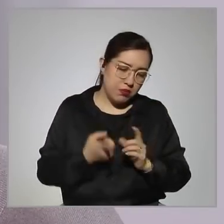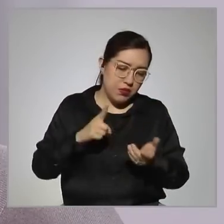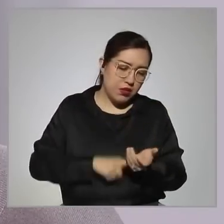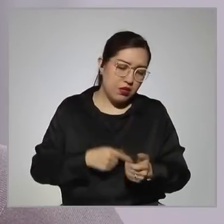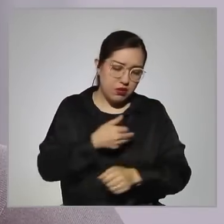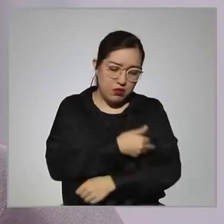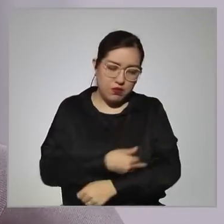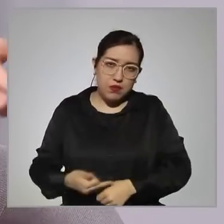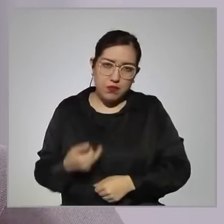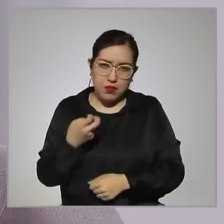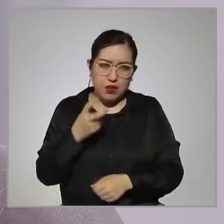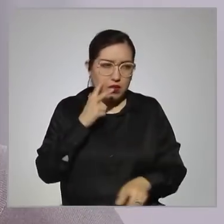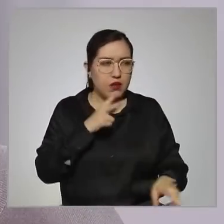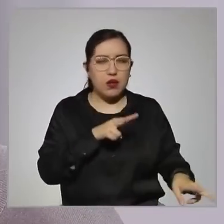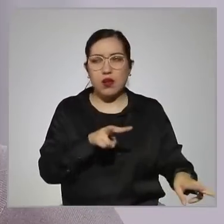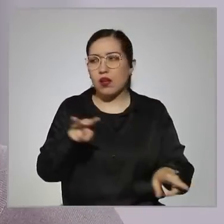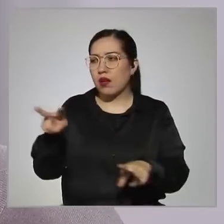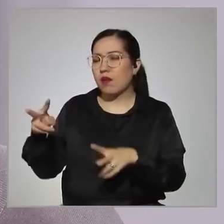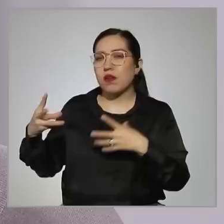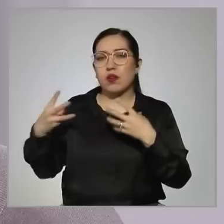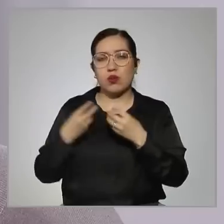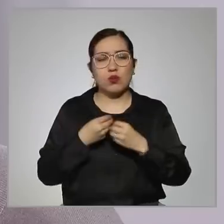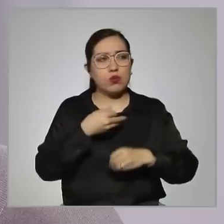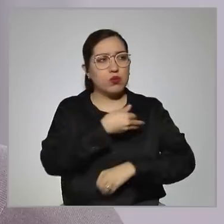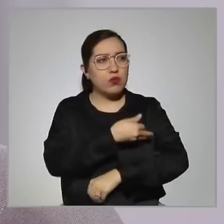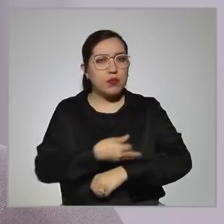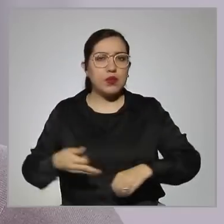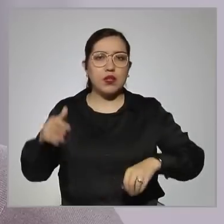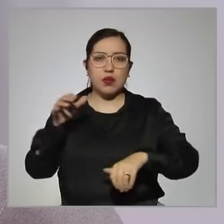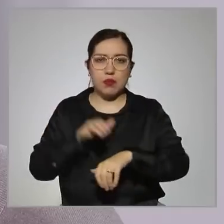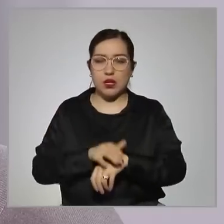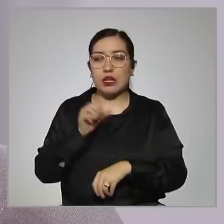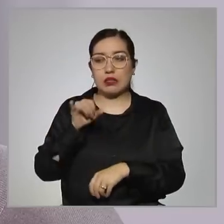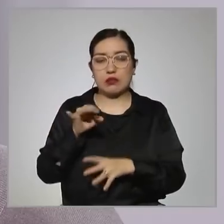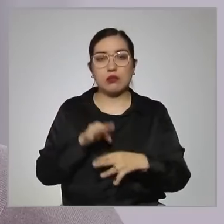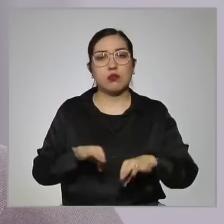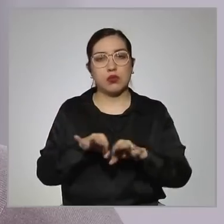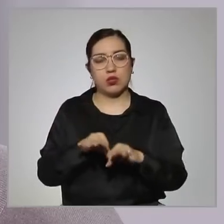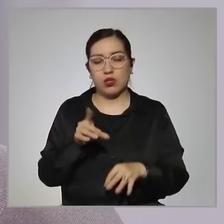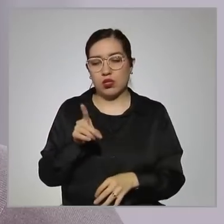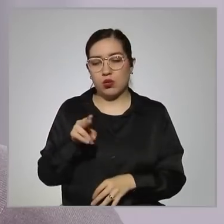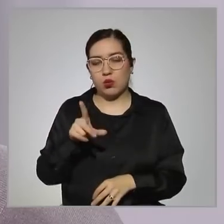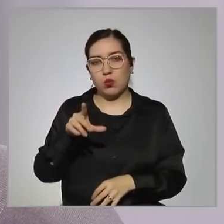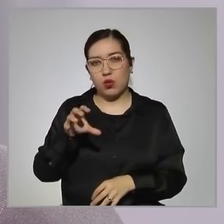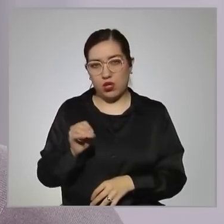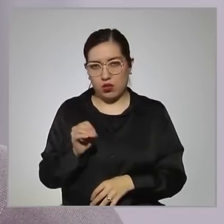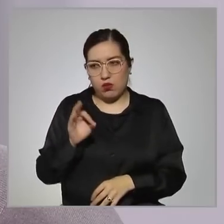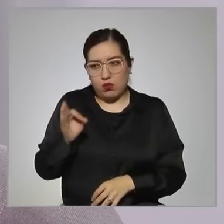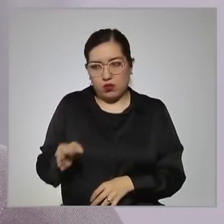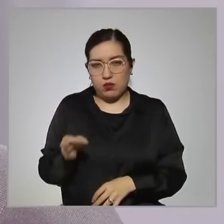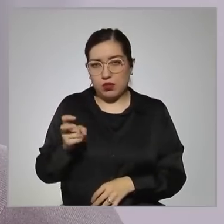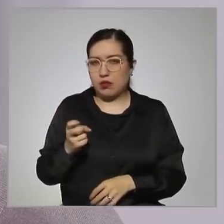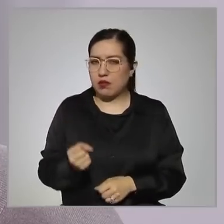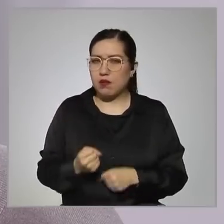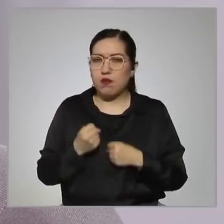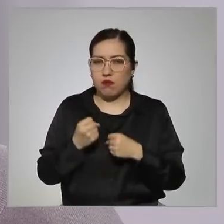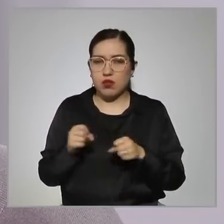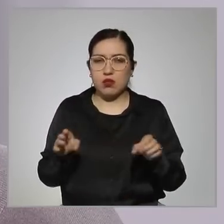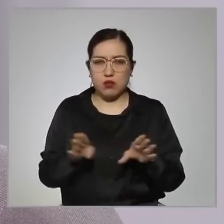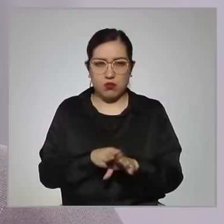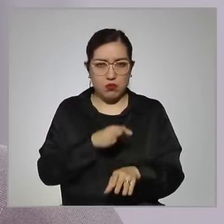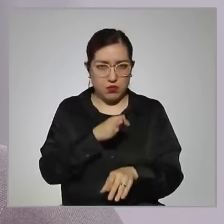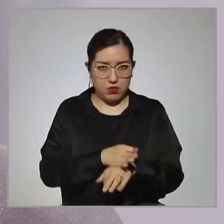la verdad es que ves alrededor con tus amigos y es importante tener esos duelos. Es una cosa muy muy fuerte también de estas